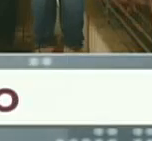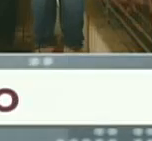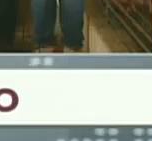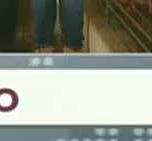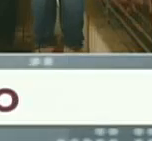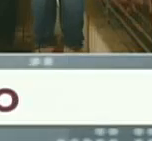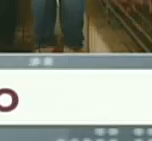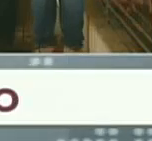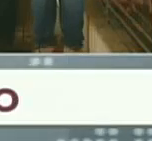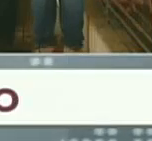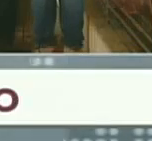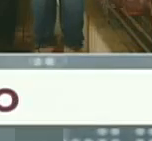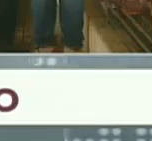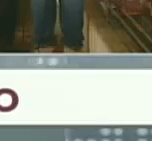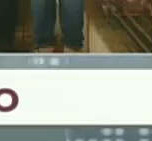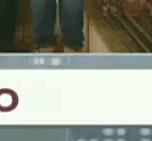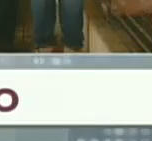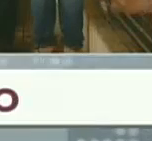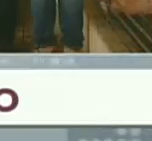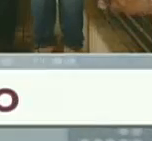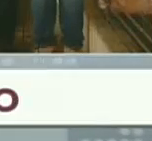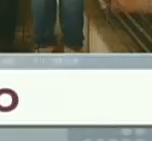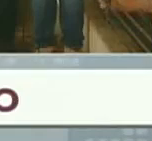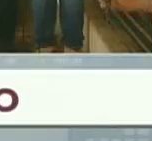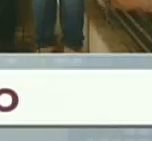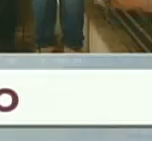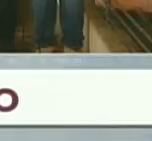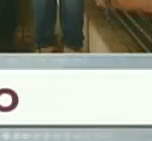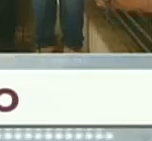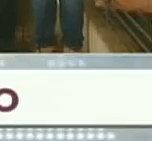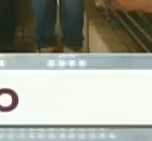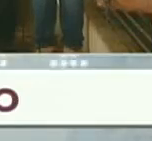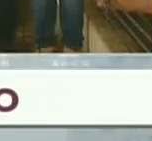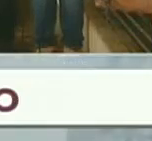Y son como locos, ¿vale?